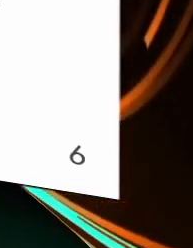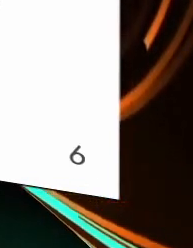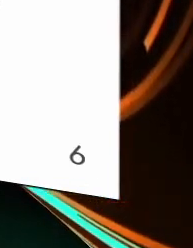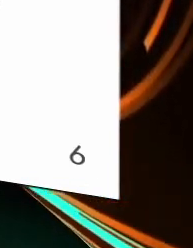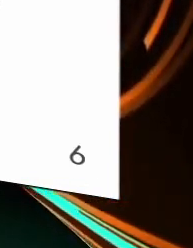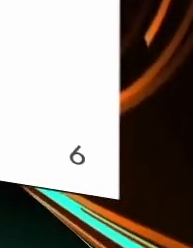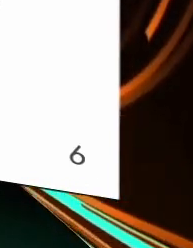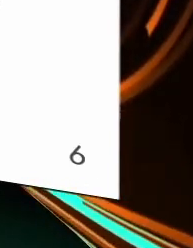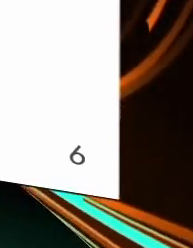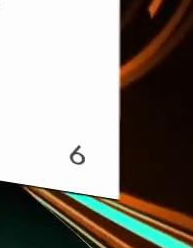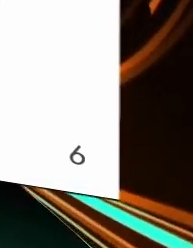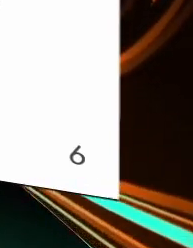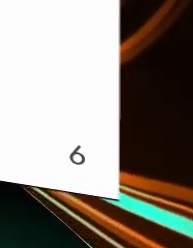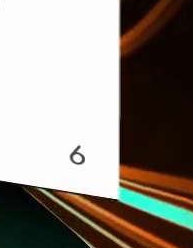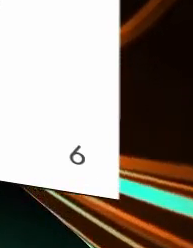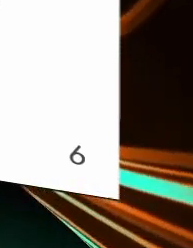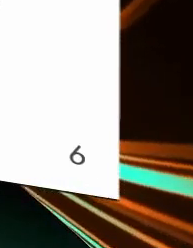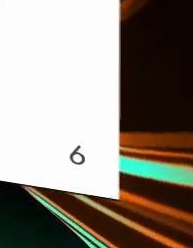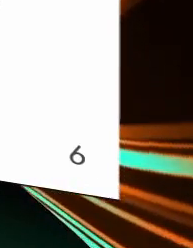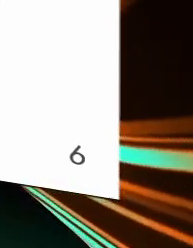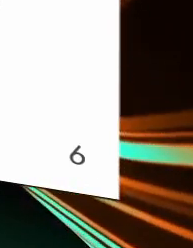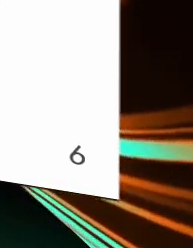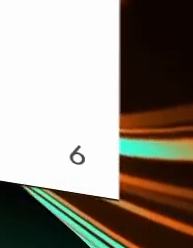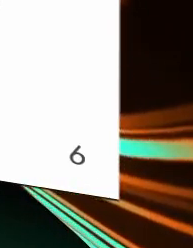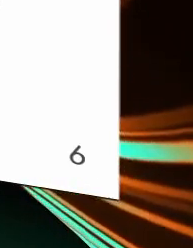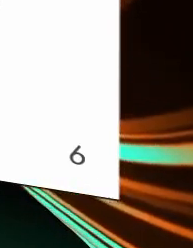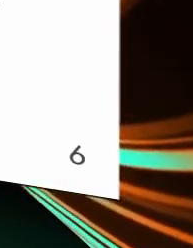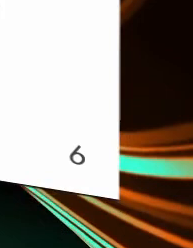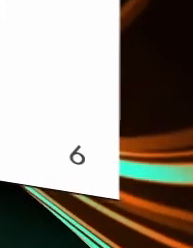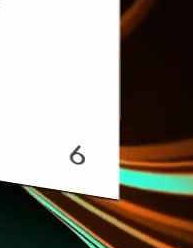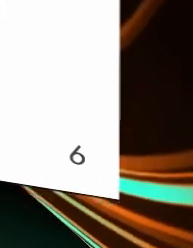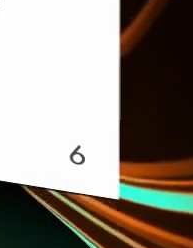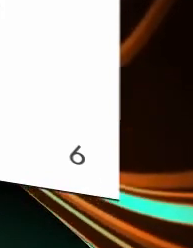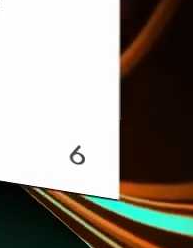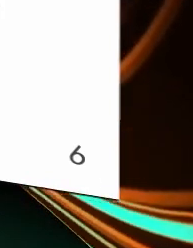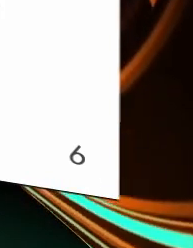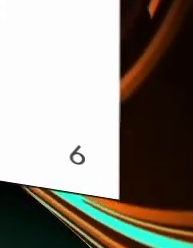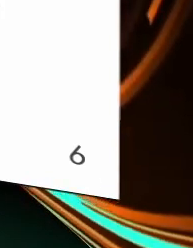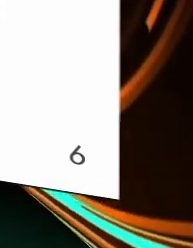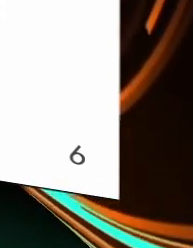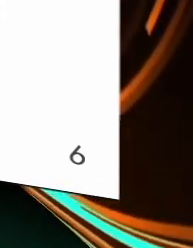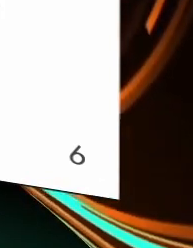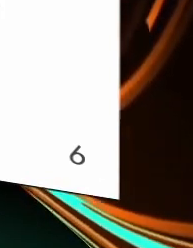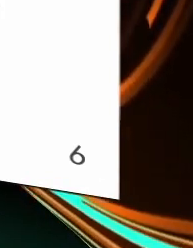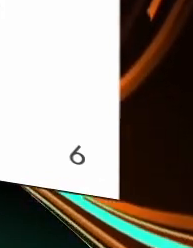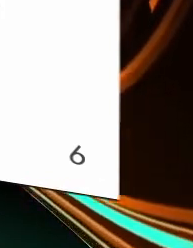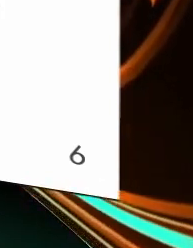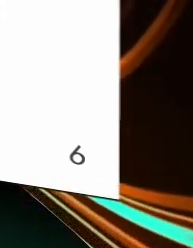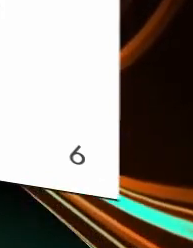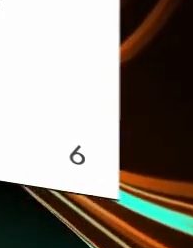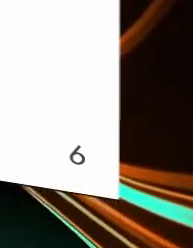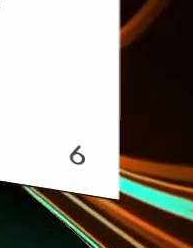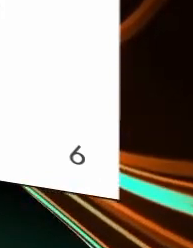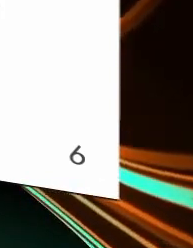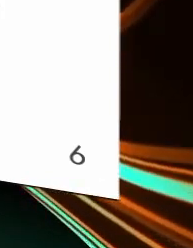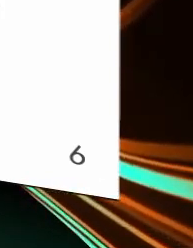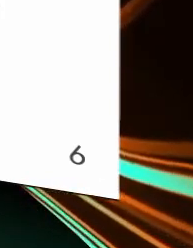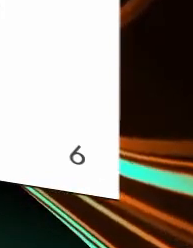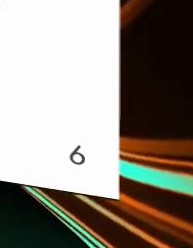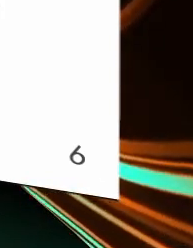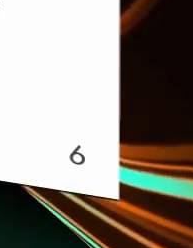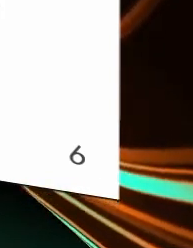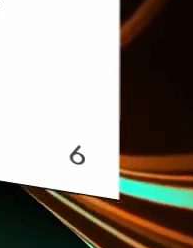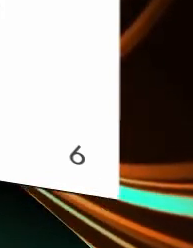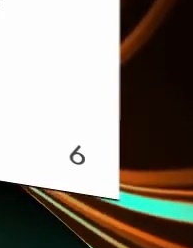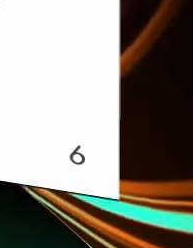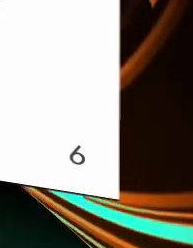grandes títulos, digamos, asegurar un flujo y una calidad. Y en la calidad tiene que controlarse y con mucha frecuencia, y